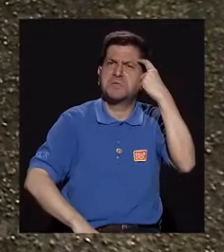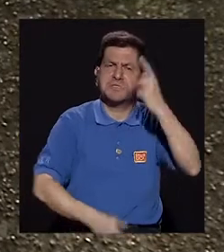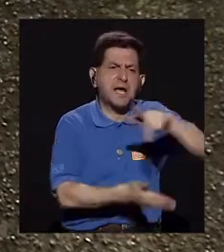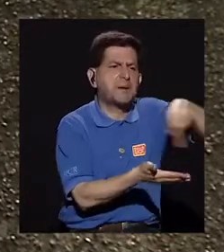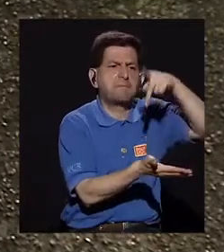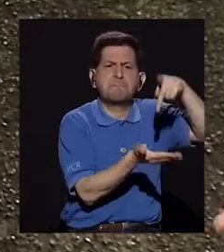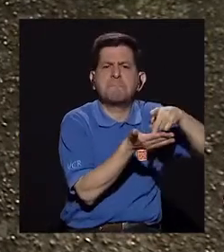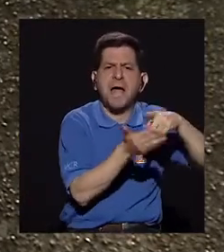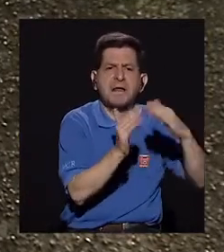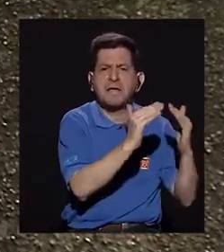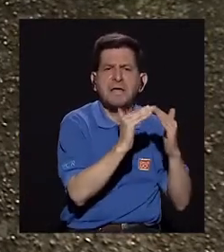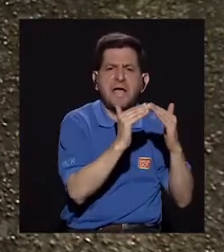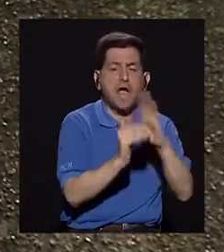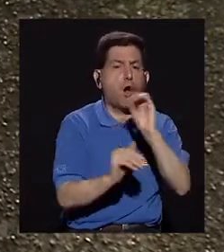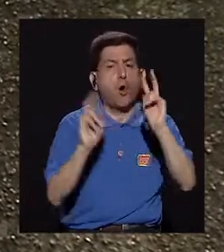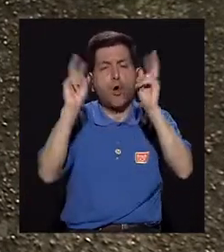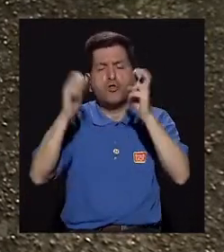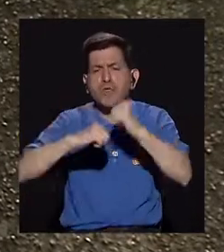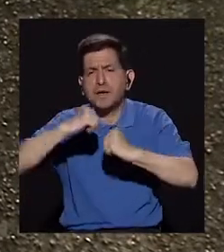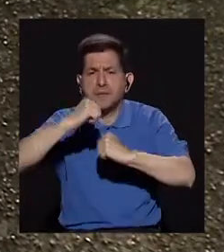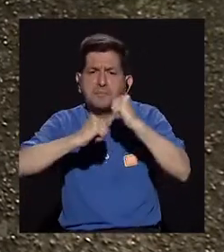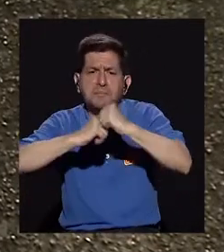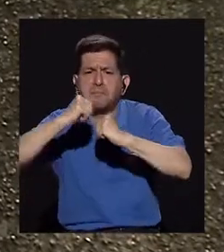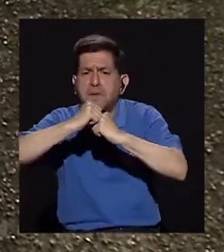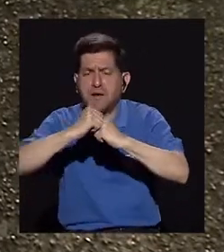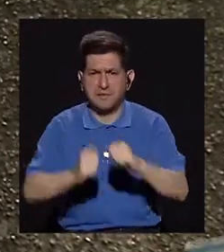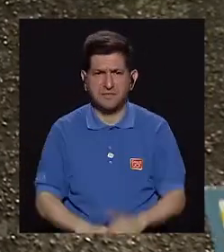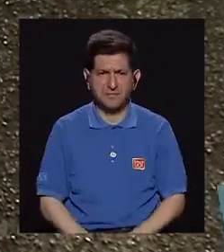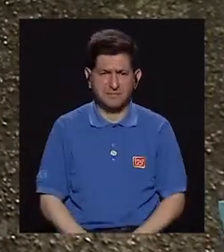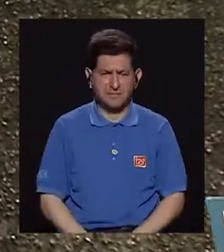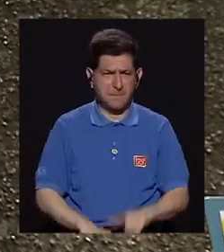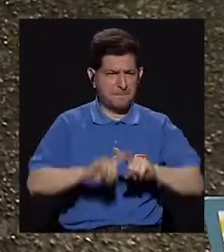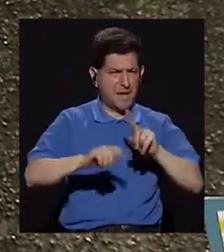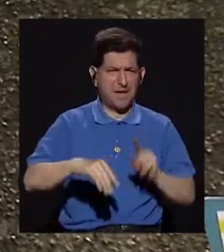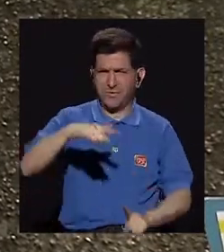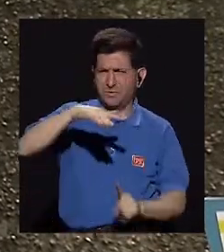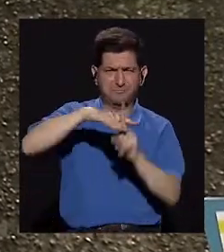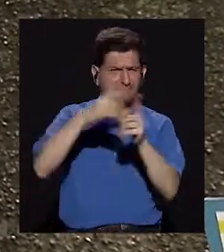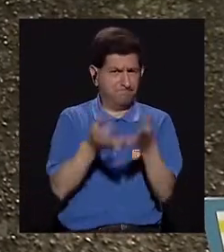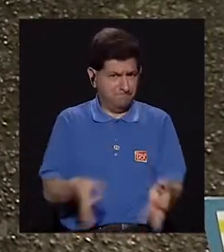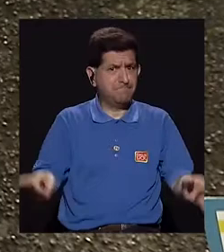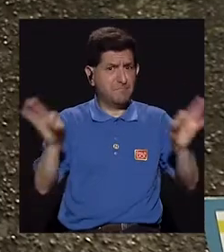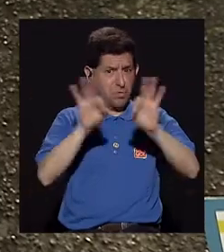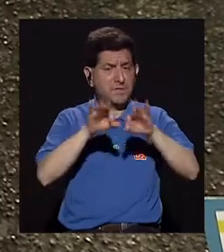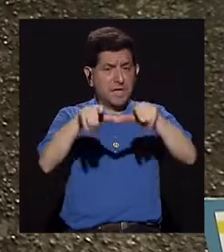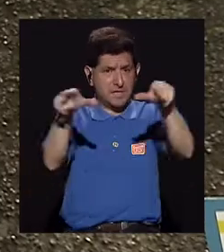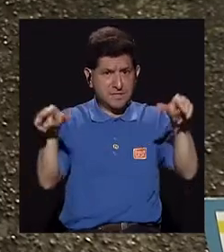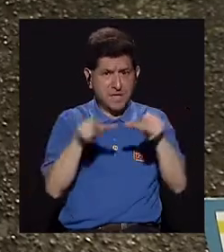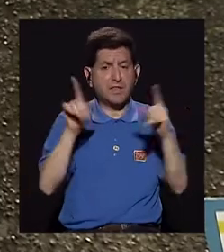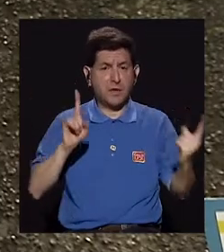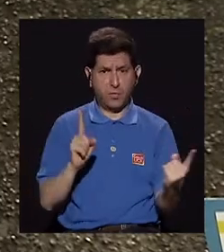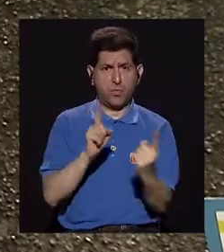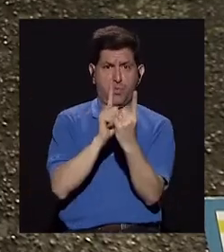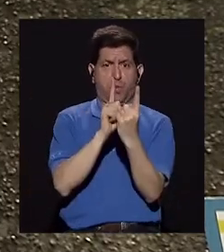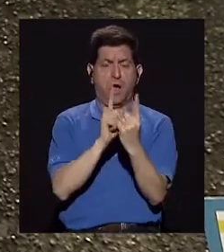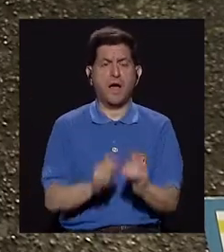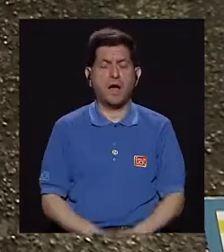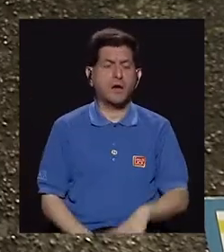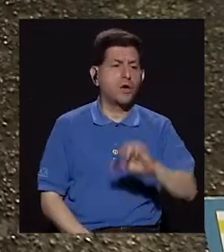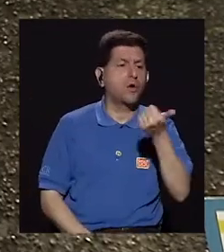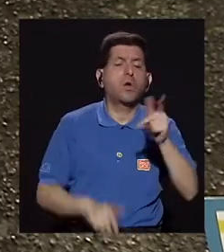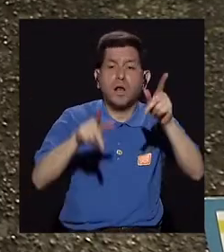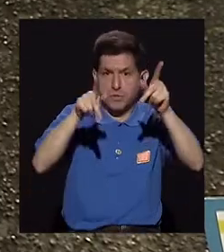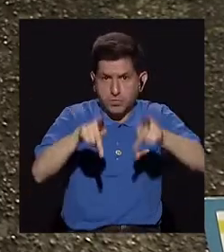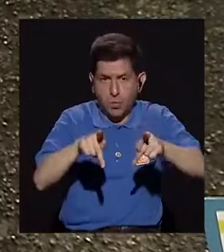barrio o temas de infraestructura, ¿verdad? Y no se ve esa importancia que es el espacio de encuentro, que es el espacio de encuentro con